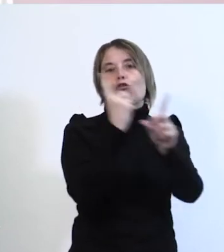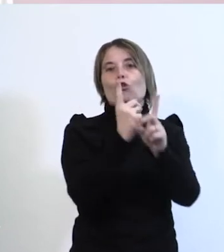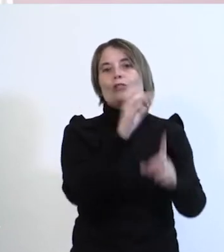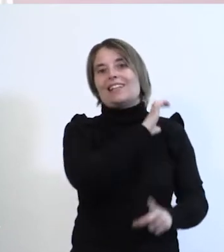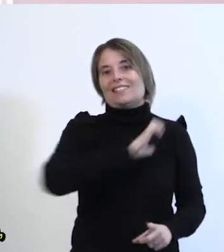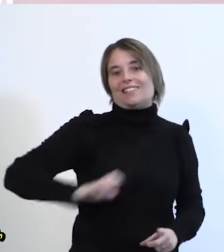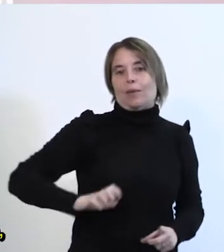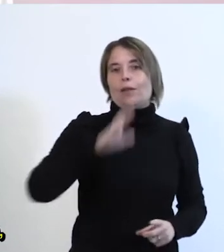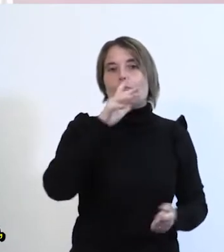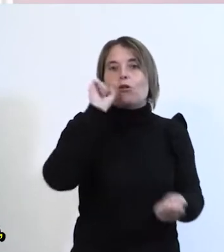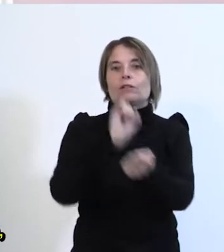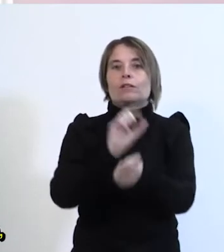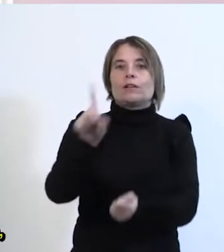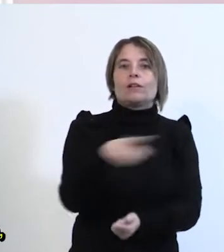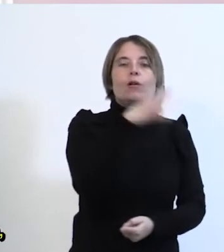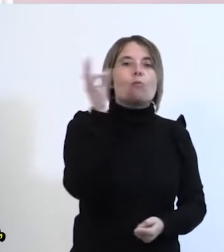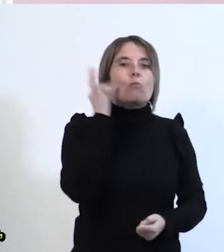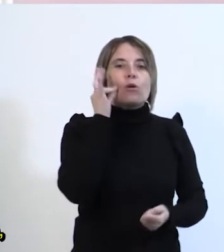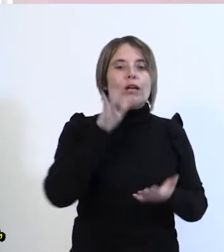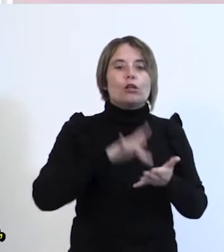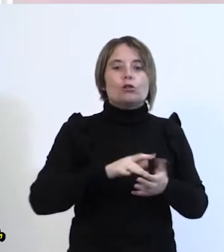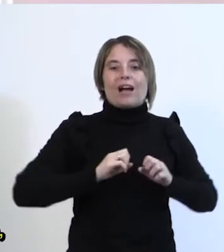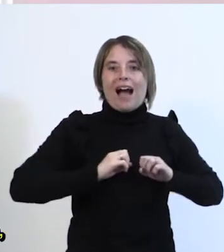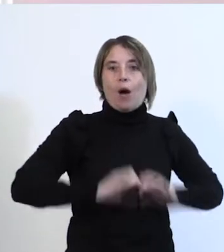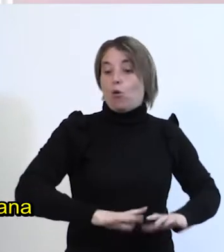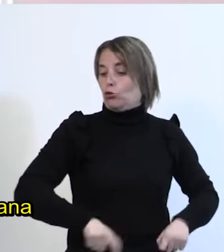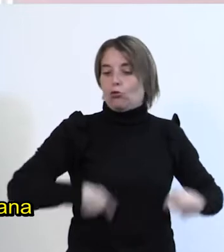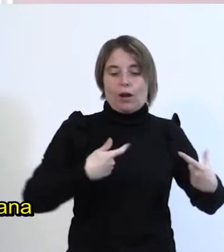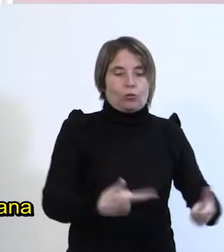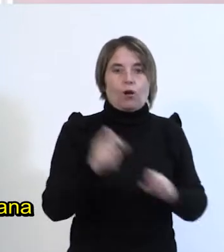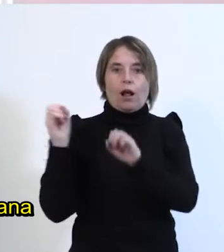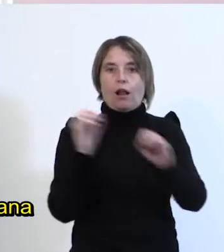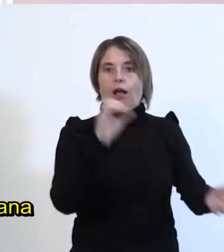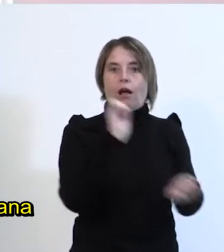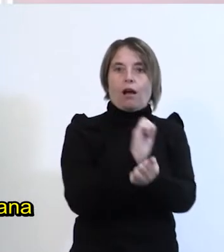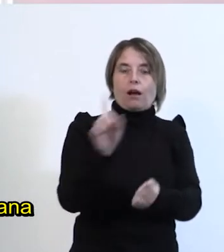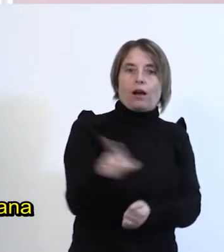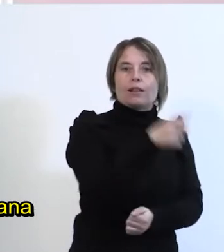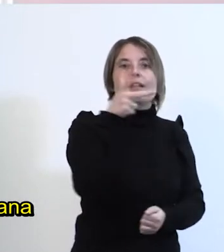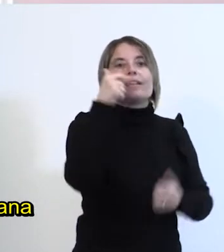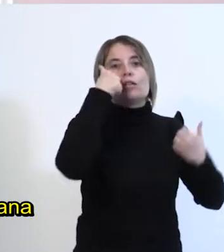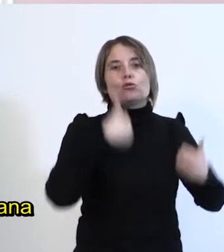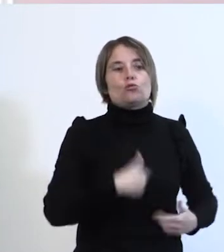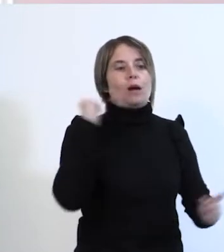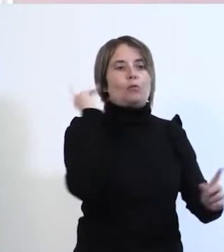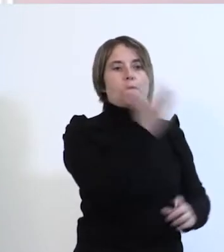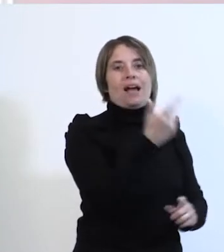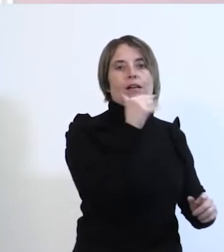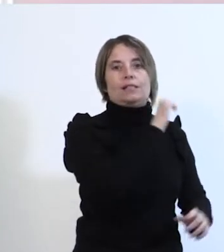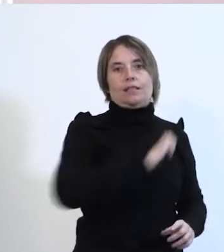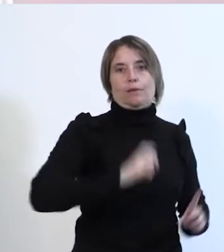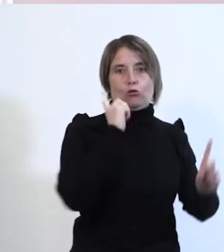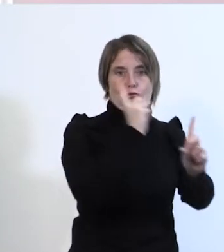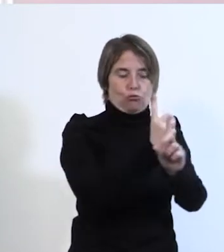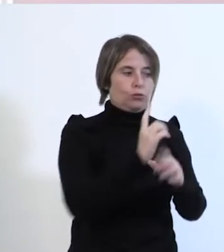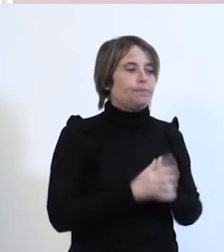al Salvador por encarcelar a una mujer que sufre un aborto espontáneo, y bueno, hablamos de la Corte Interamericana de Derechos Humanos. Háblanos un poquito